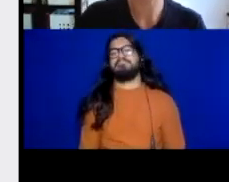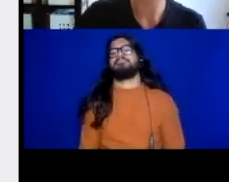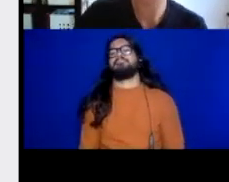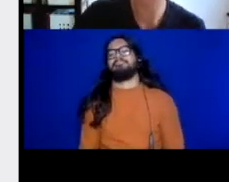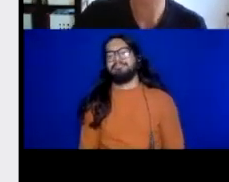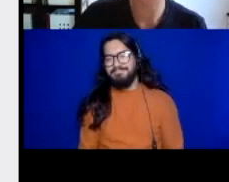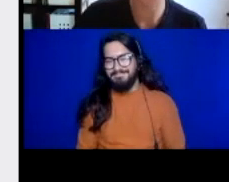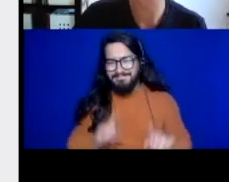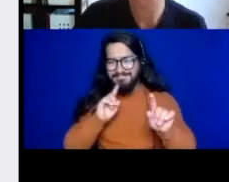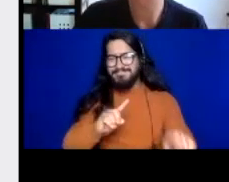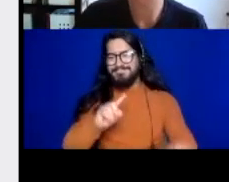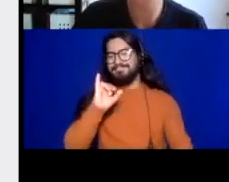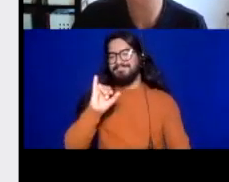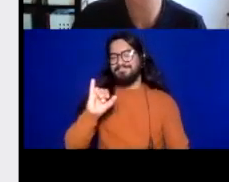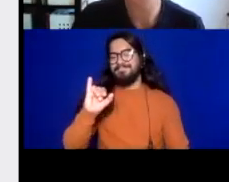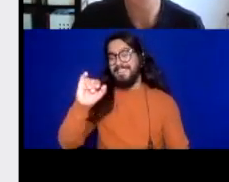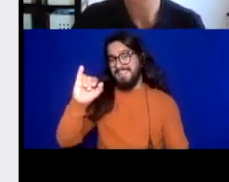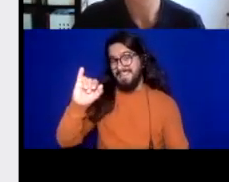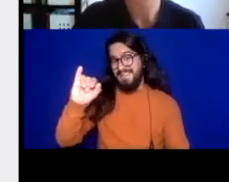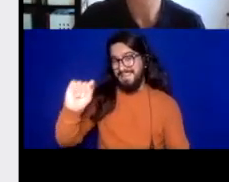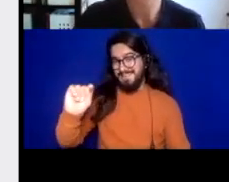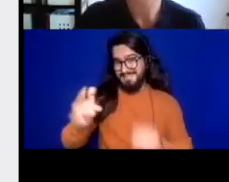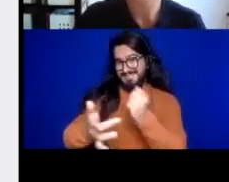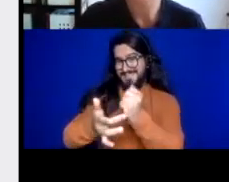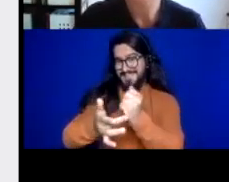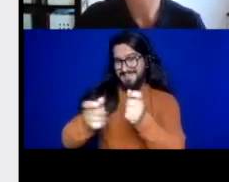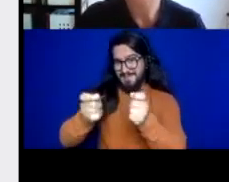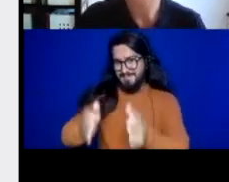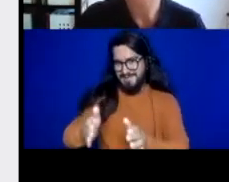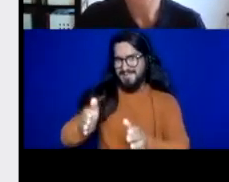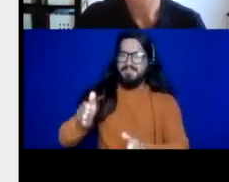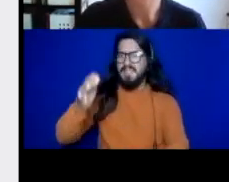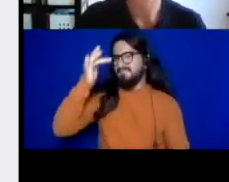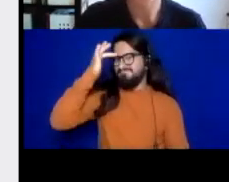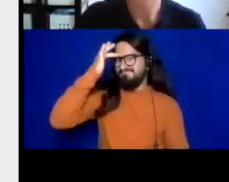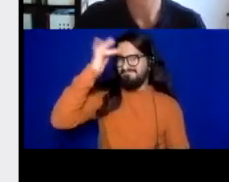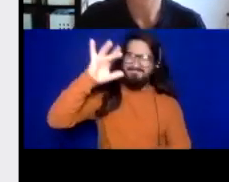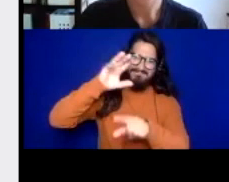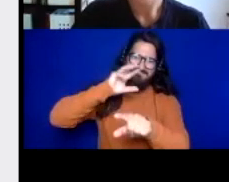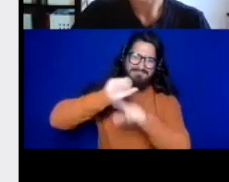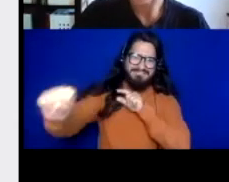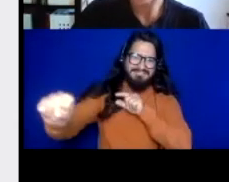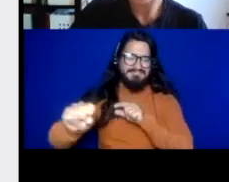Yeah, team manager is a genius. Dice que el gerente de información y tecnología es un genio.